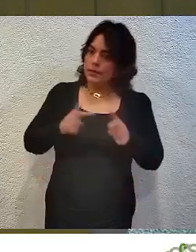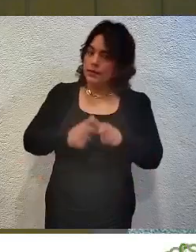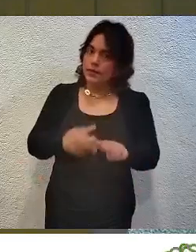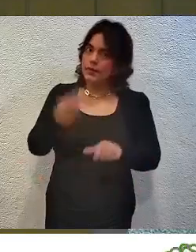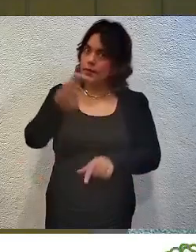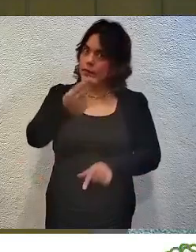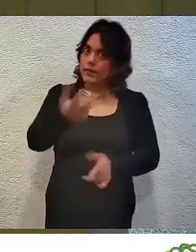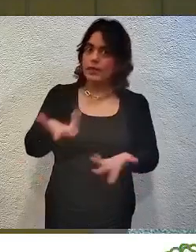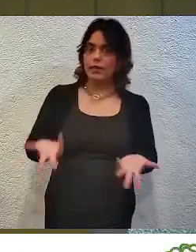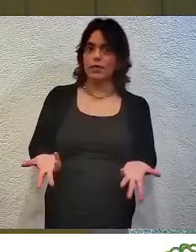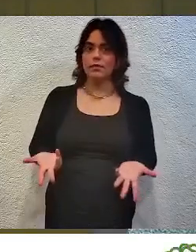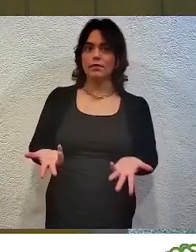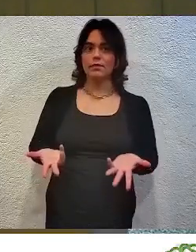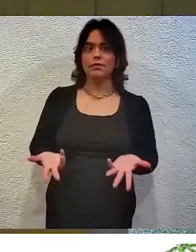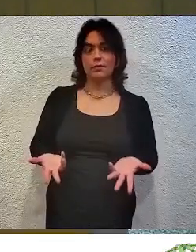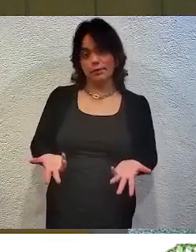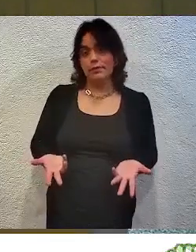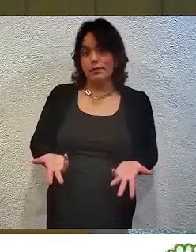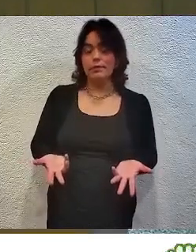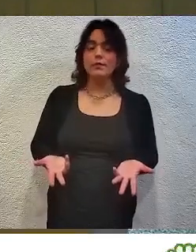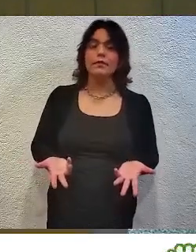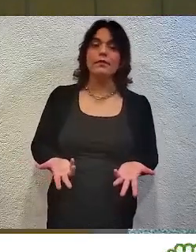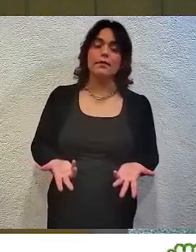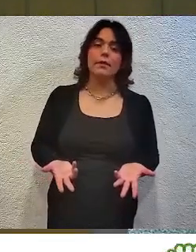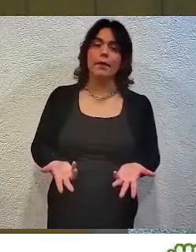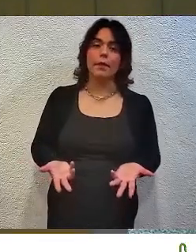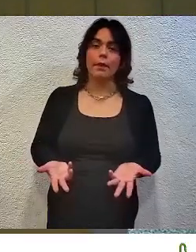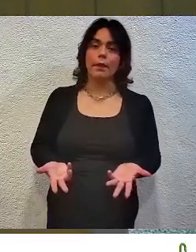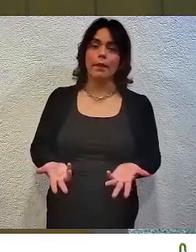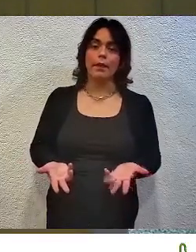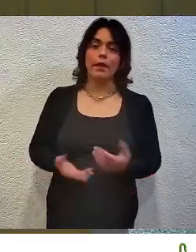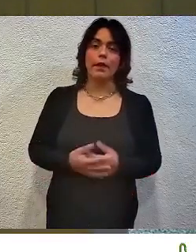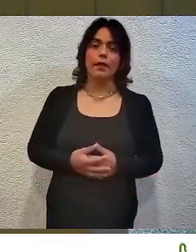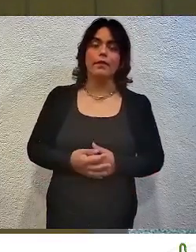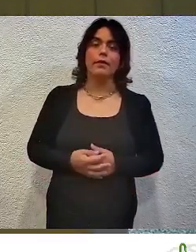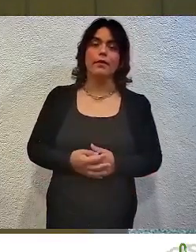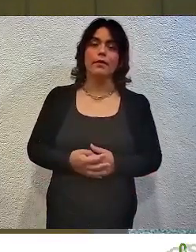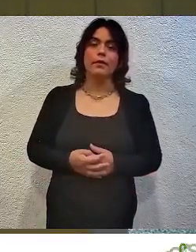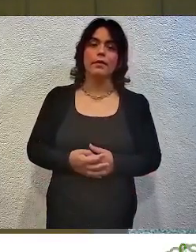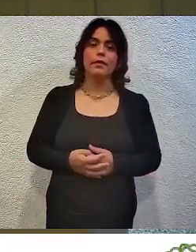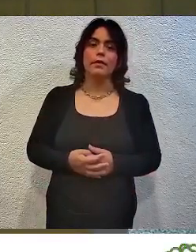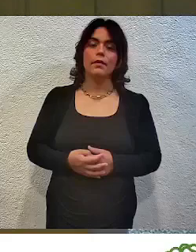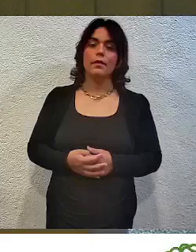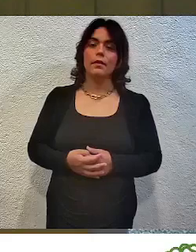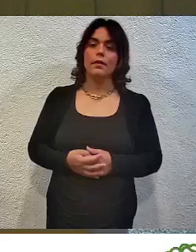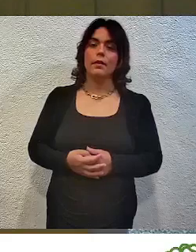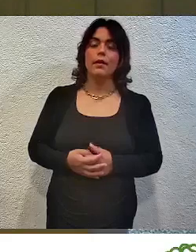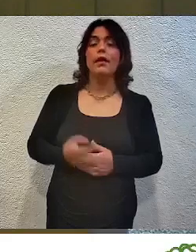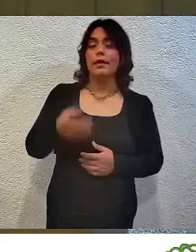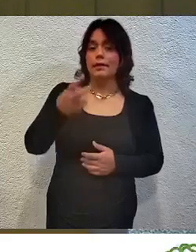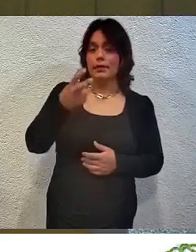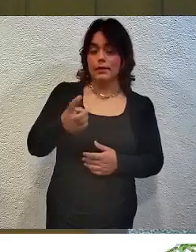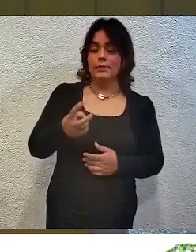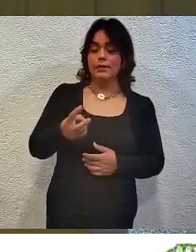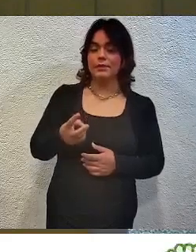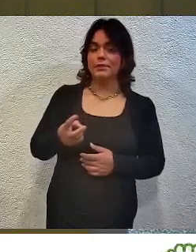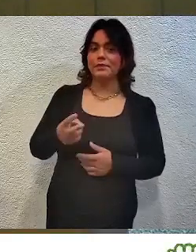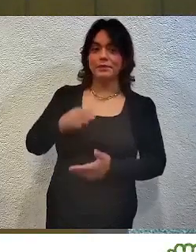un procedimiento de remoción. Y es por eso que a partir de que suspende este procedimiento de